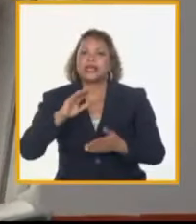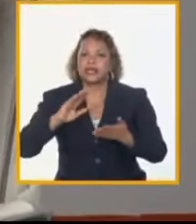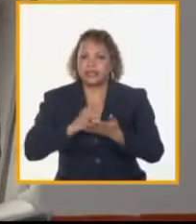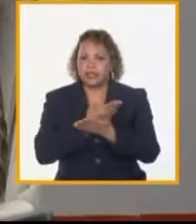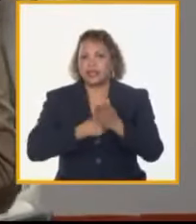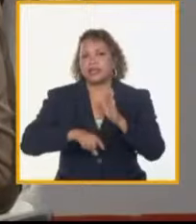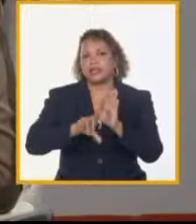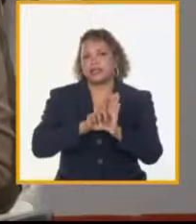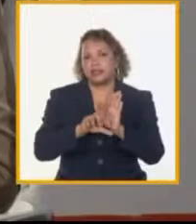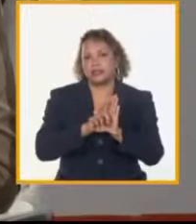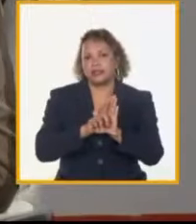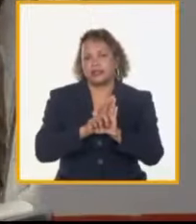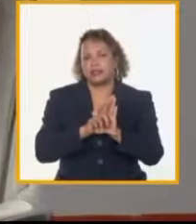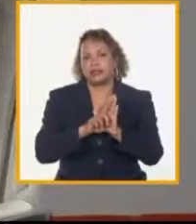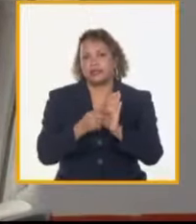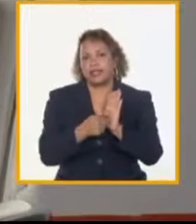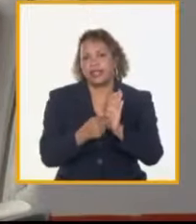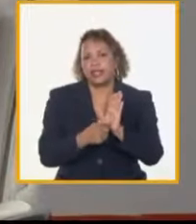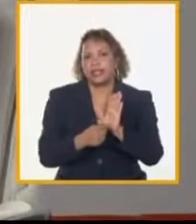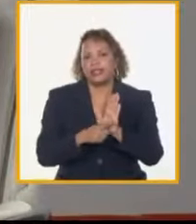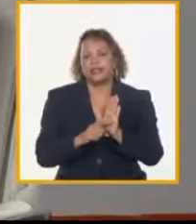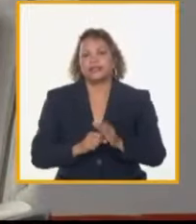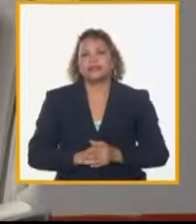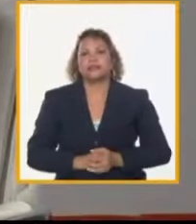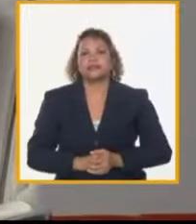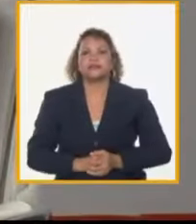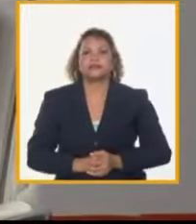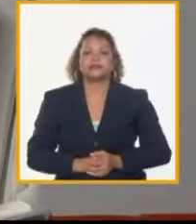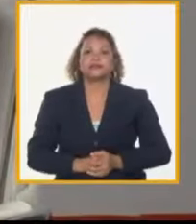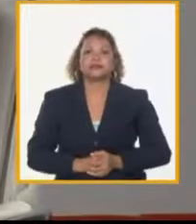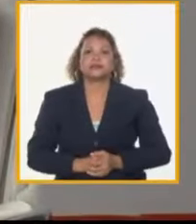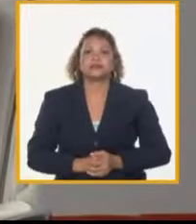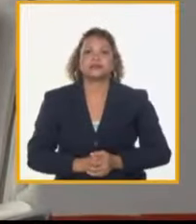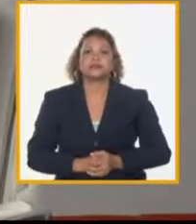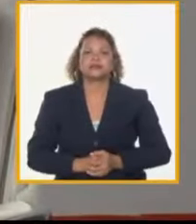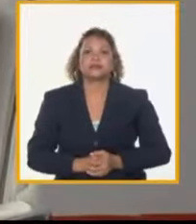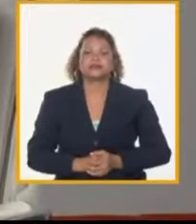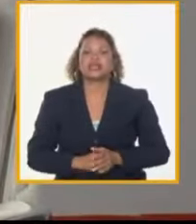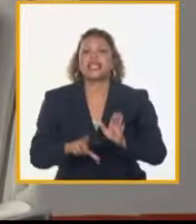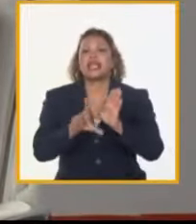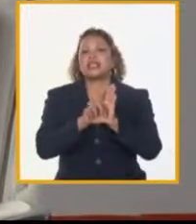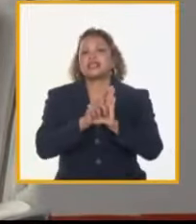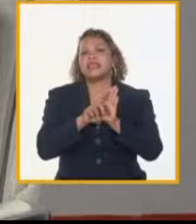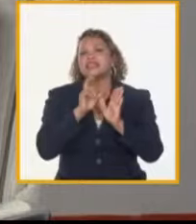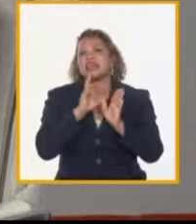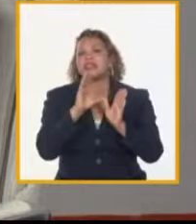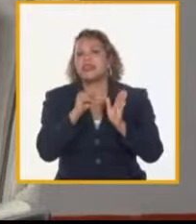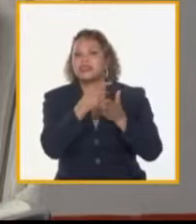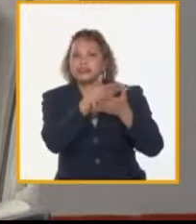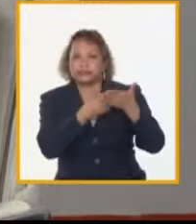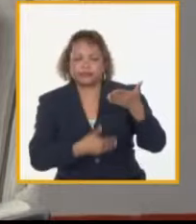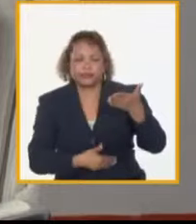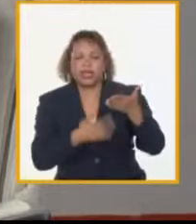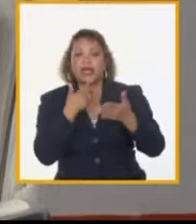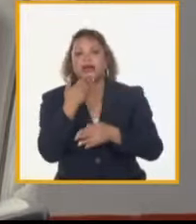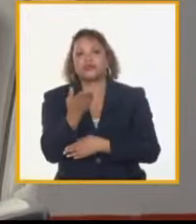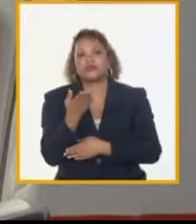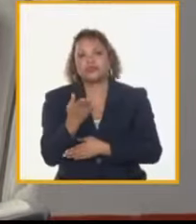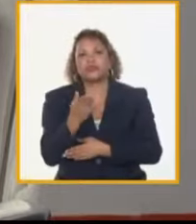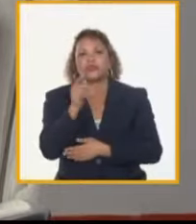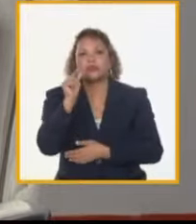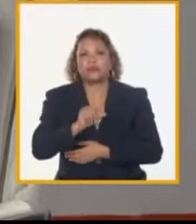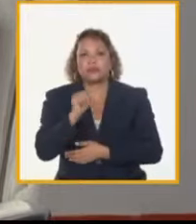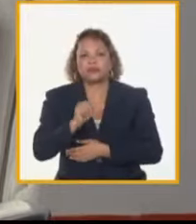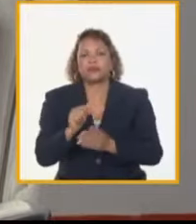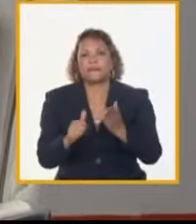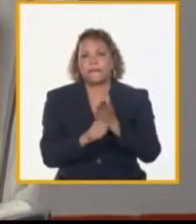esta licencia. Dígase de esta licencia, y me disculpa, no me va a llevar mucho tiempo, me disculpa, dígase de esta licencia. A solicitud de los transportistas gestiona